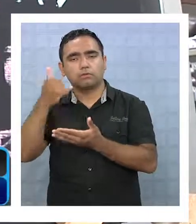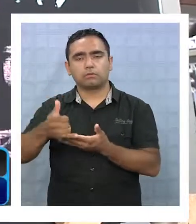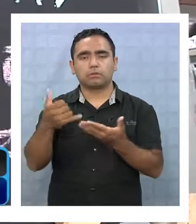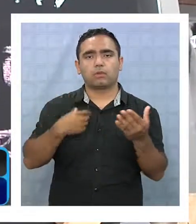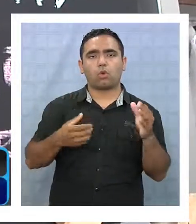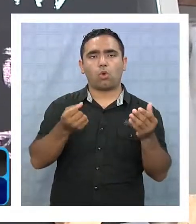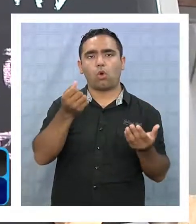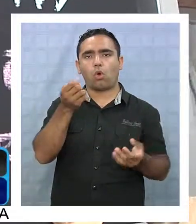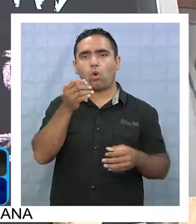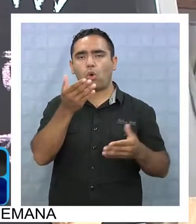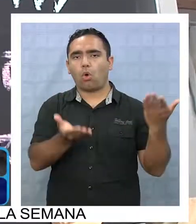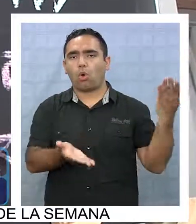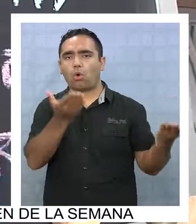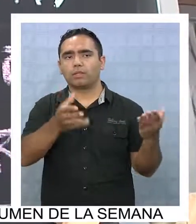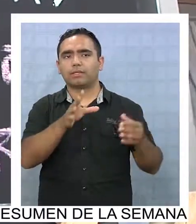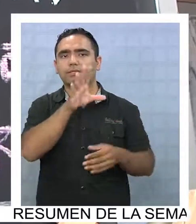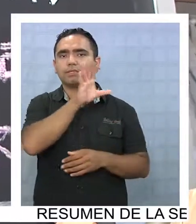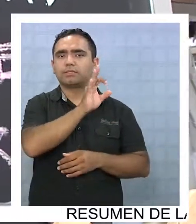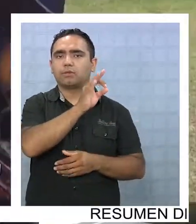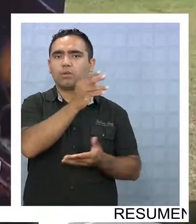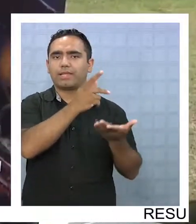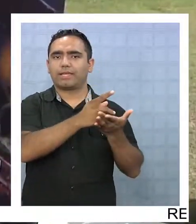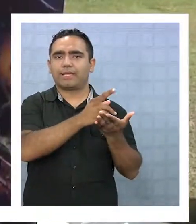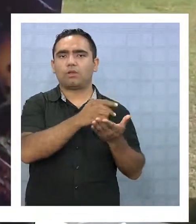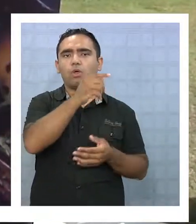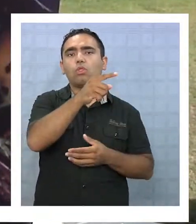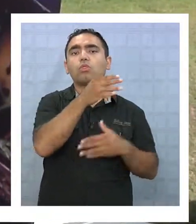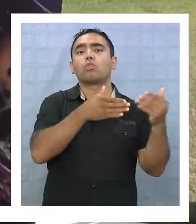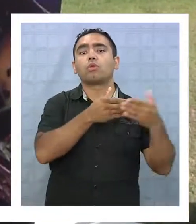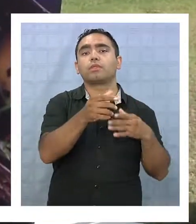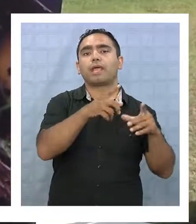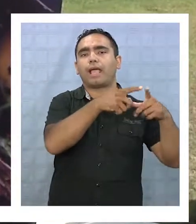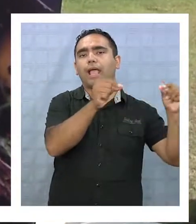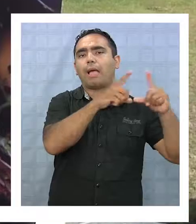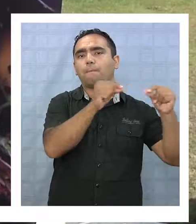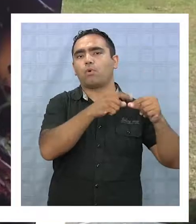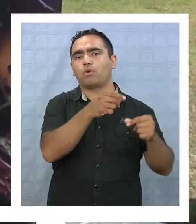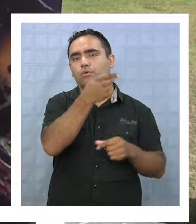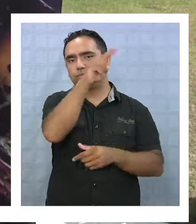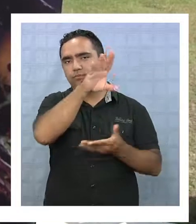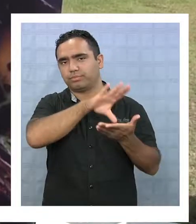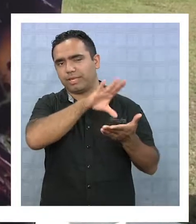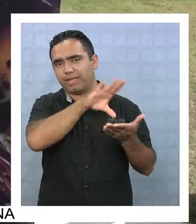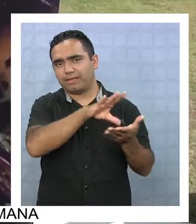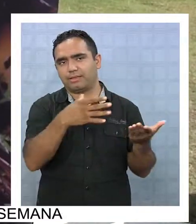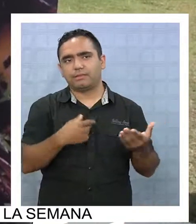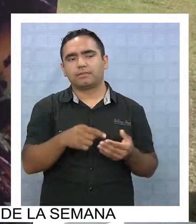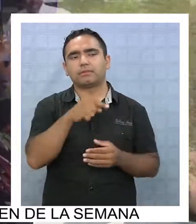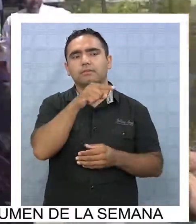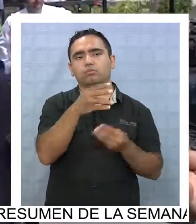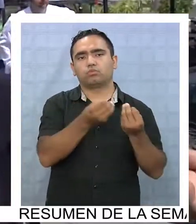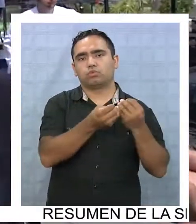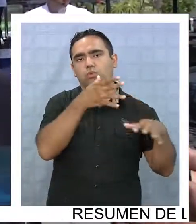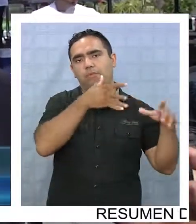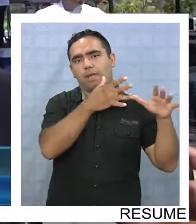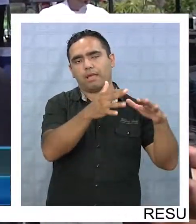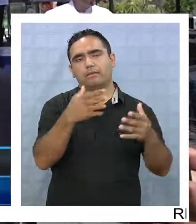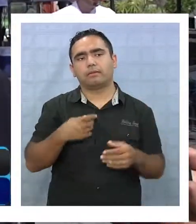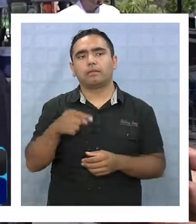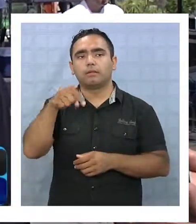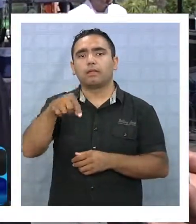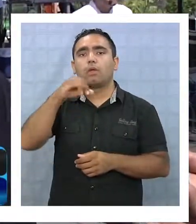los 50 kilos que se consumen en Japón, comparación posible por ser países de amplio sector marítimo. El Julio está